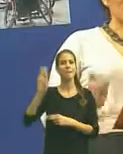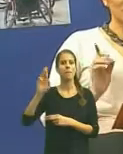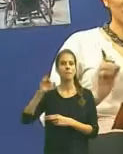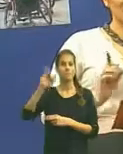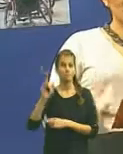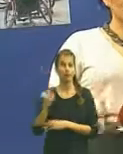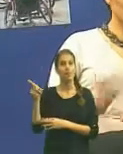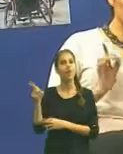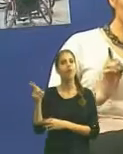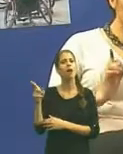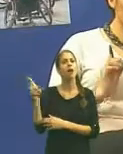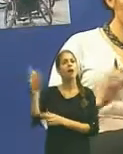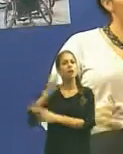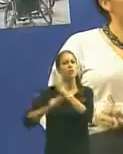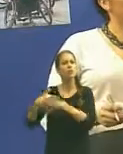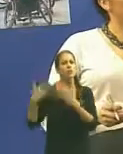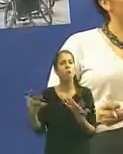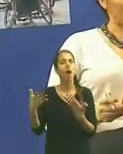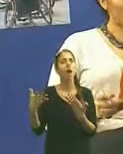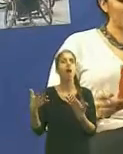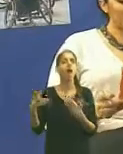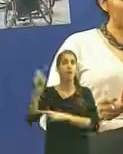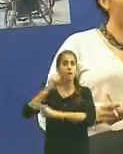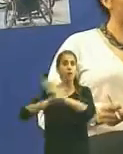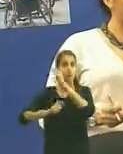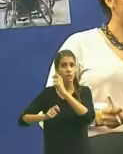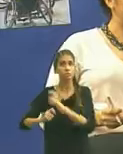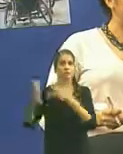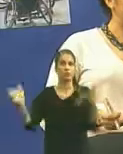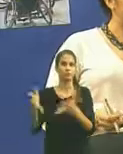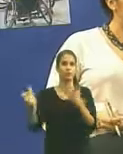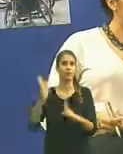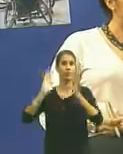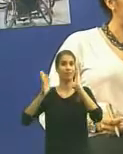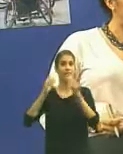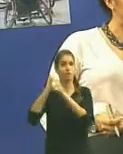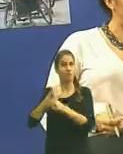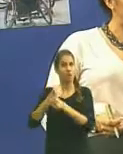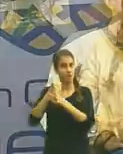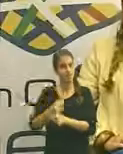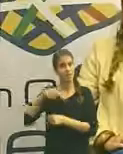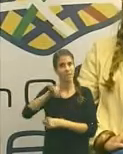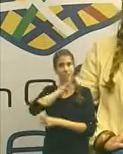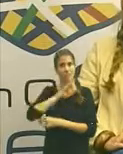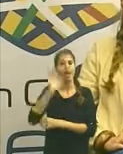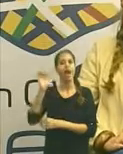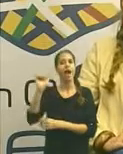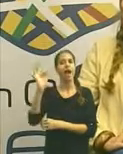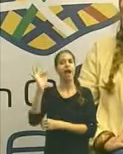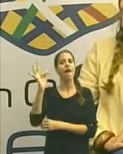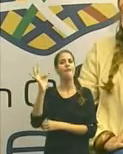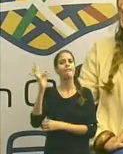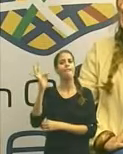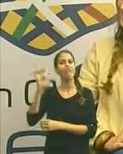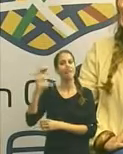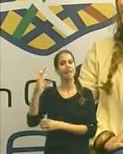dirige de AFTEC, que es la Asociación para el Fomento de Terapias Ecuestres en Canarias. ¿Qué tal, Marta? Muy buenas tardes, bienvenida. Buenas tardes. Bueno, la